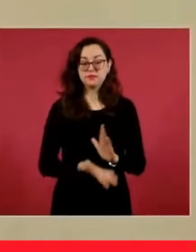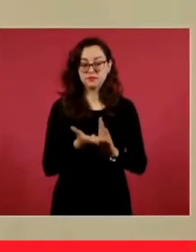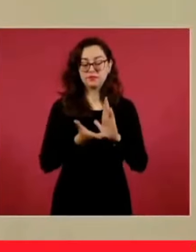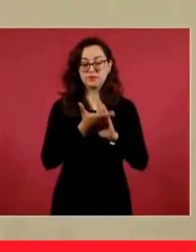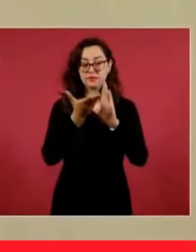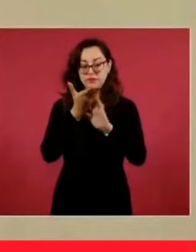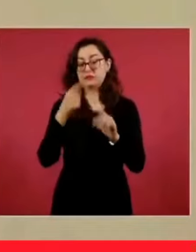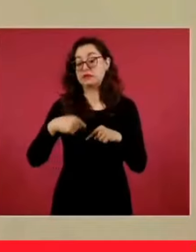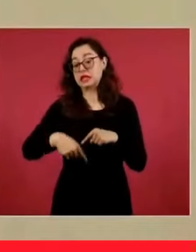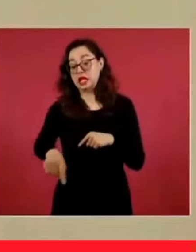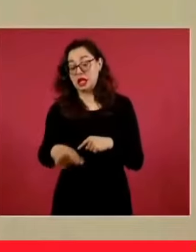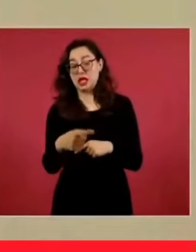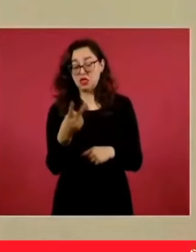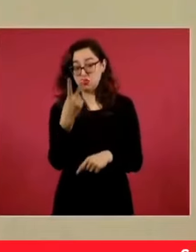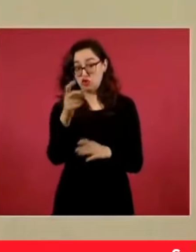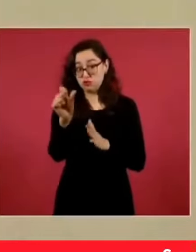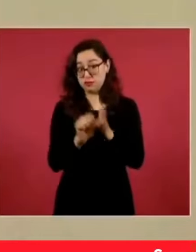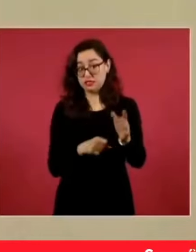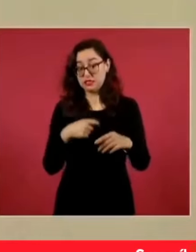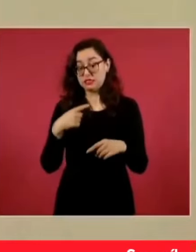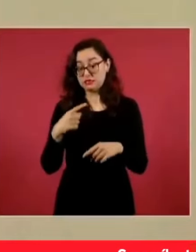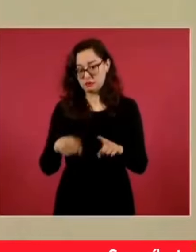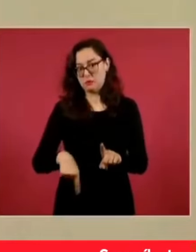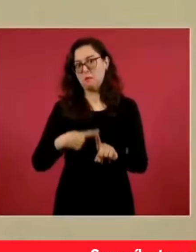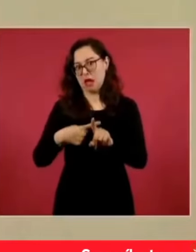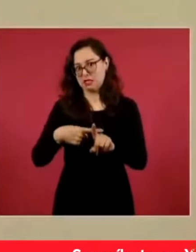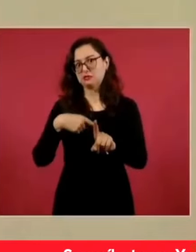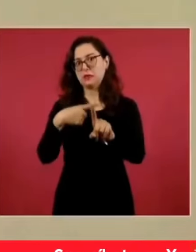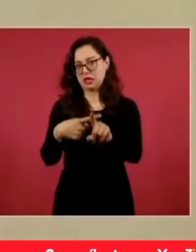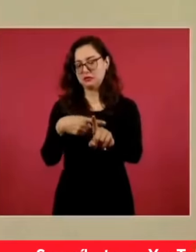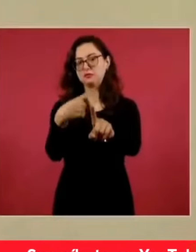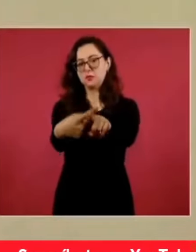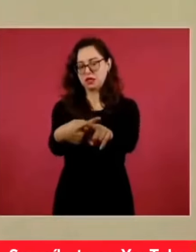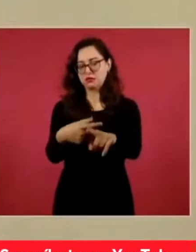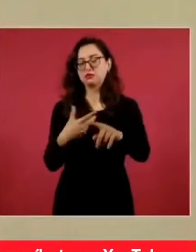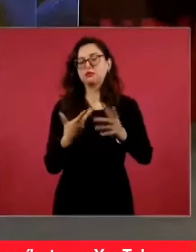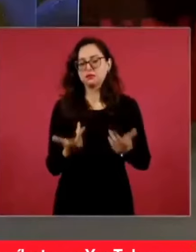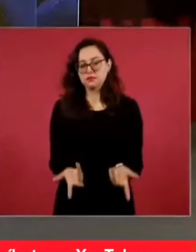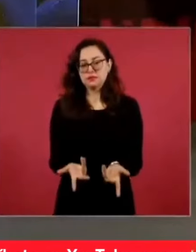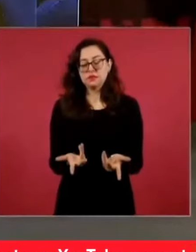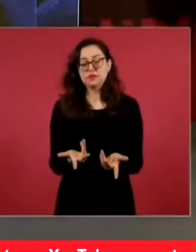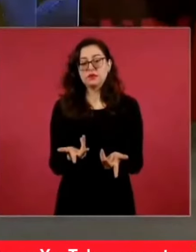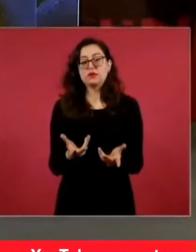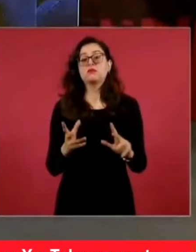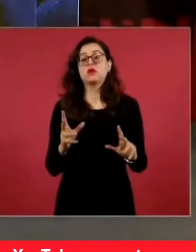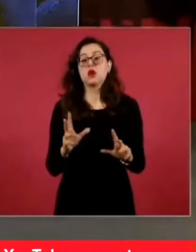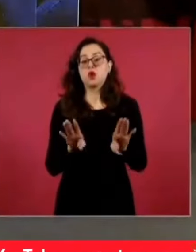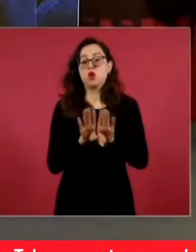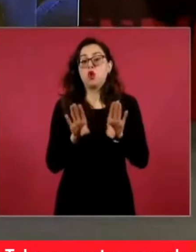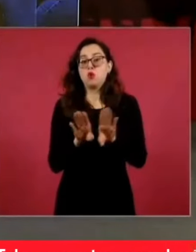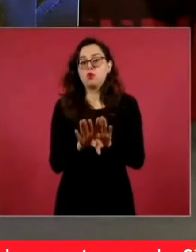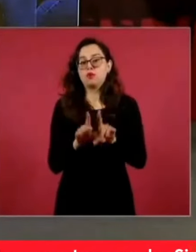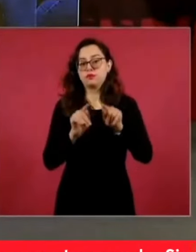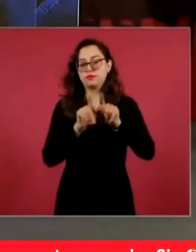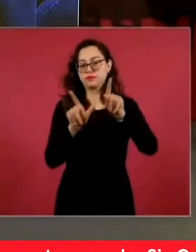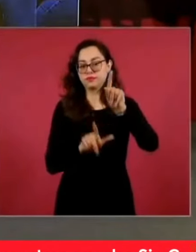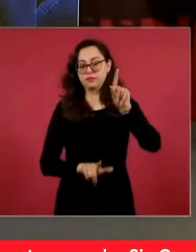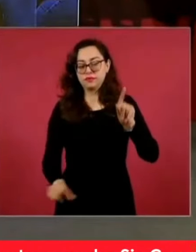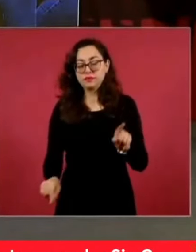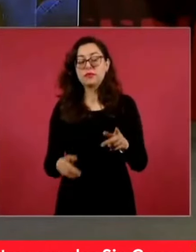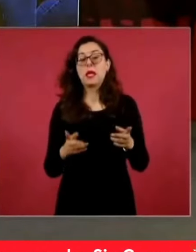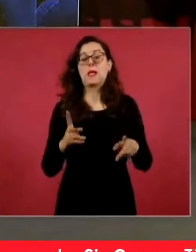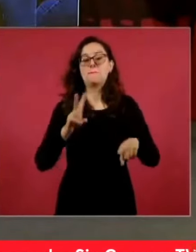13 al término de la administración Ya estamos cerrando un par de ellas que nos quedan cómo está distribuido parques y